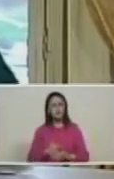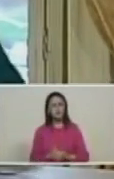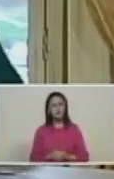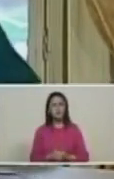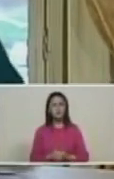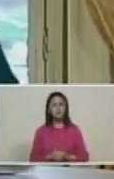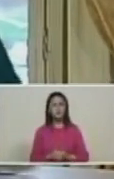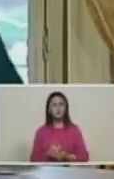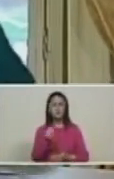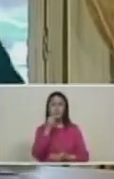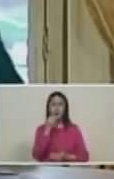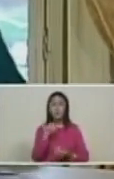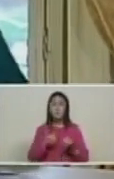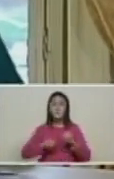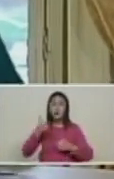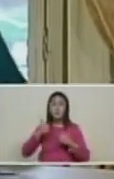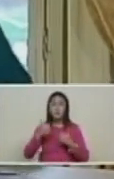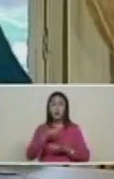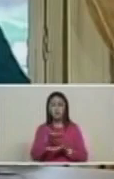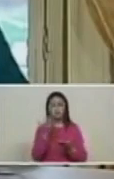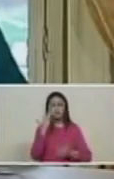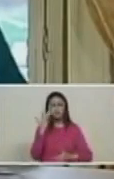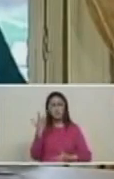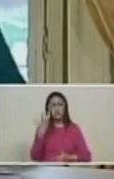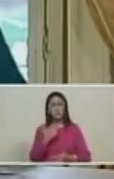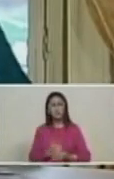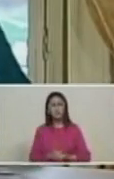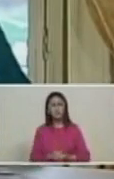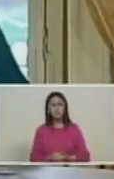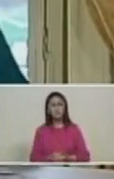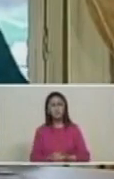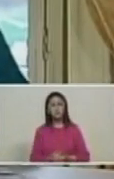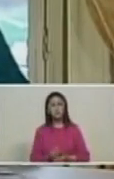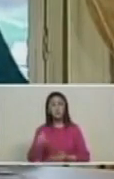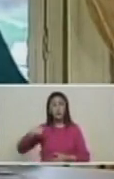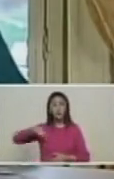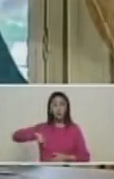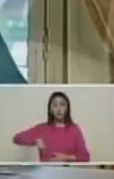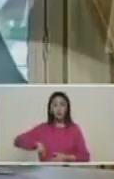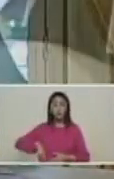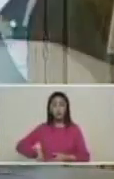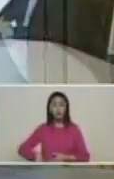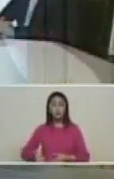de alimentos, y cada día aumenta. Ustedes ven ahora con el salario